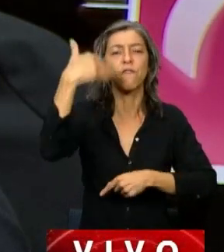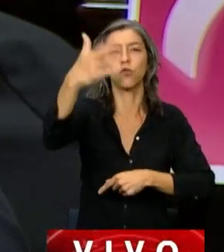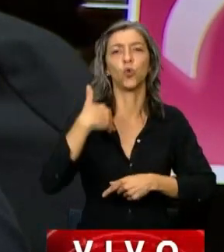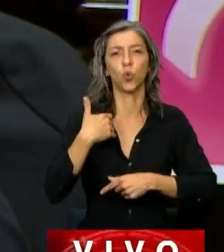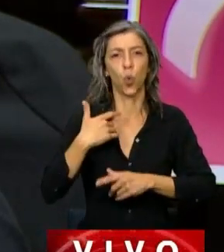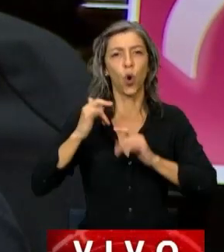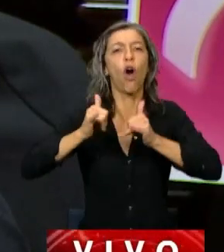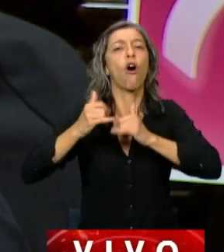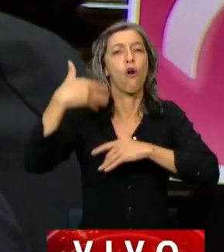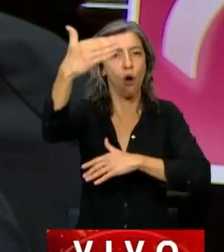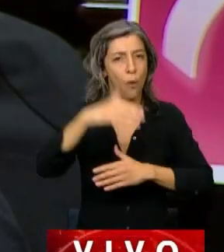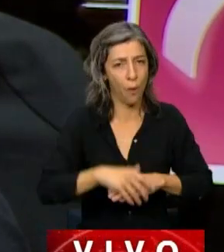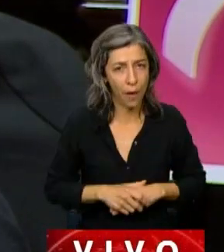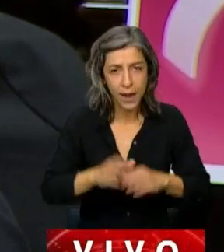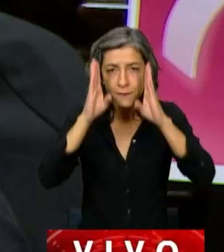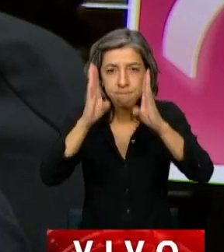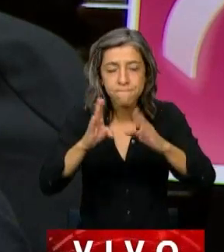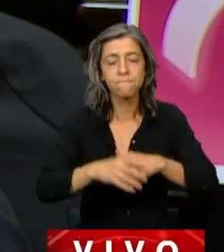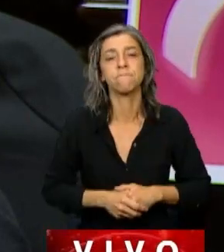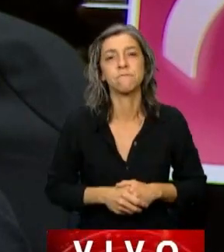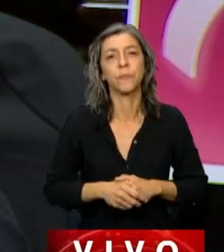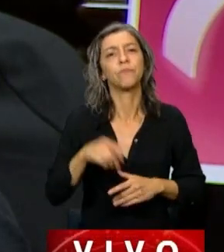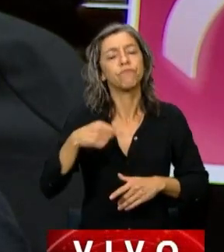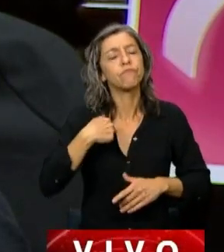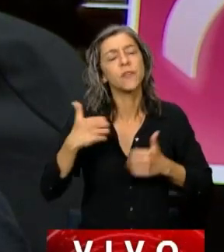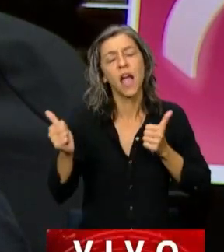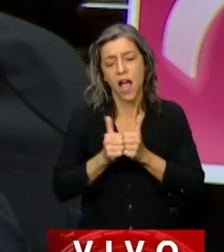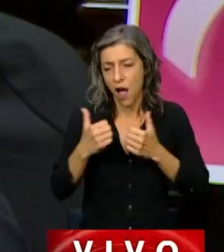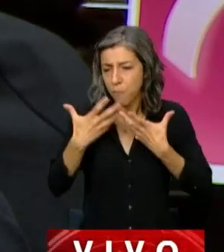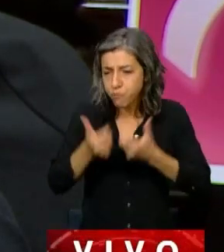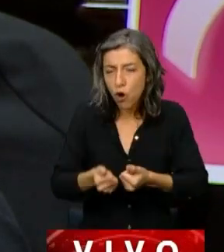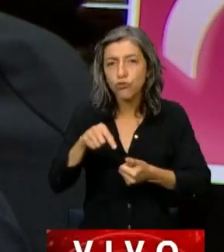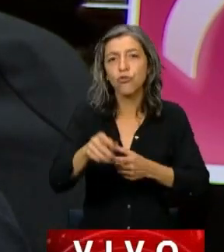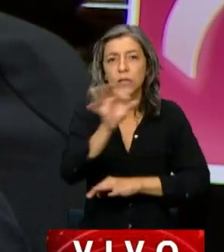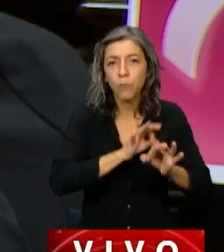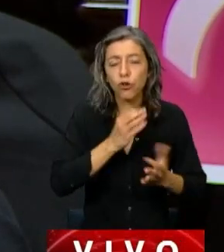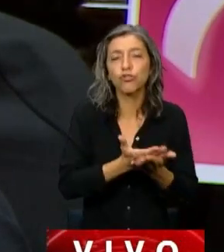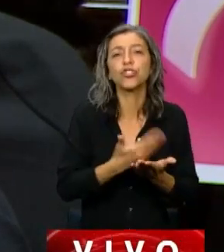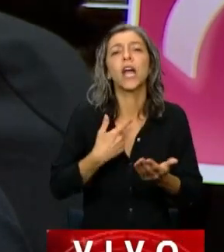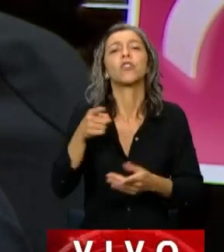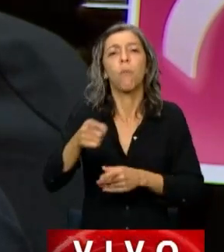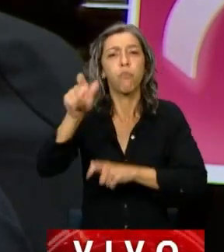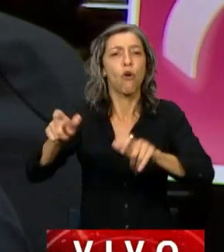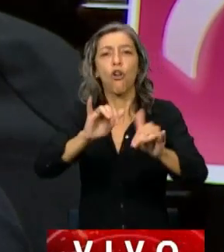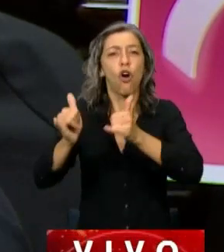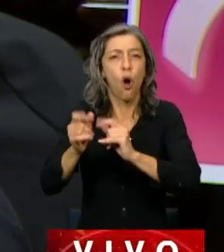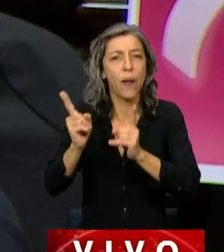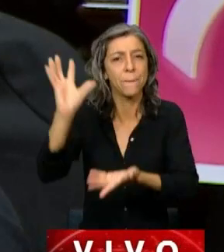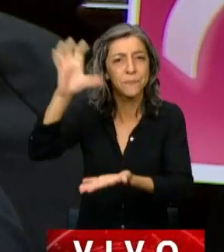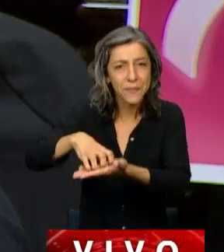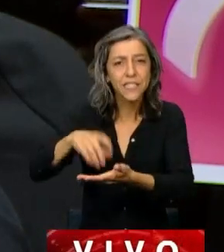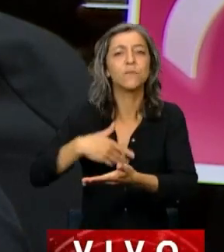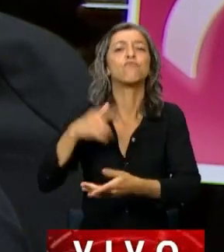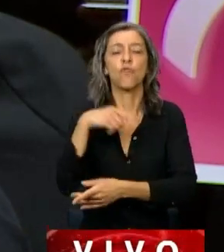que va mucho más allá de este proyecto, por los pibes de Cromañón presentes, por los sobrevivientes de